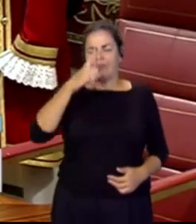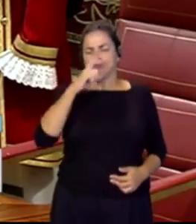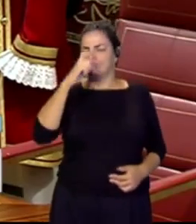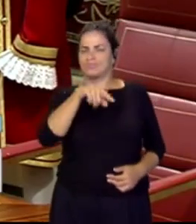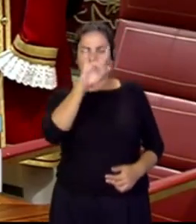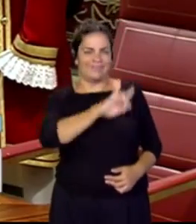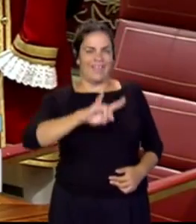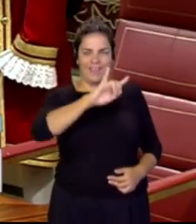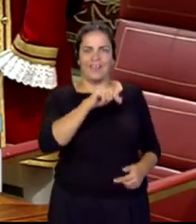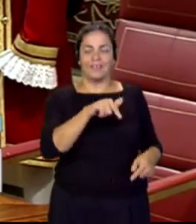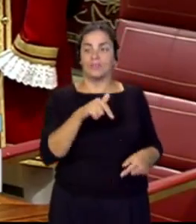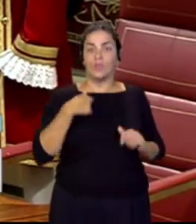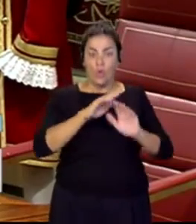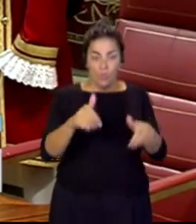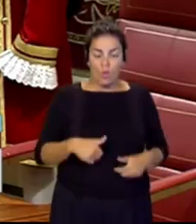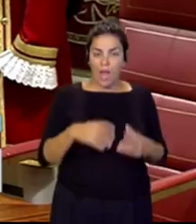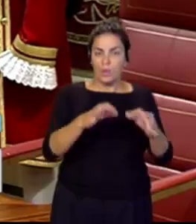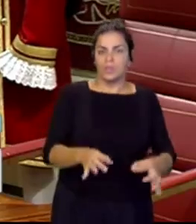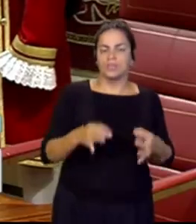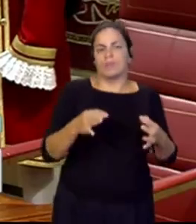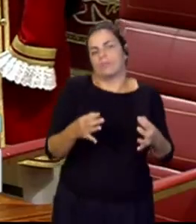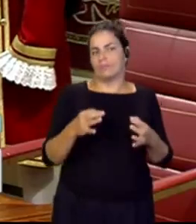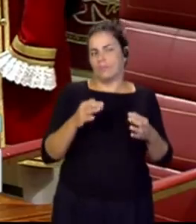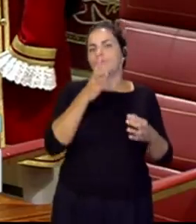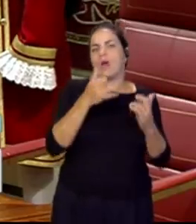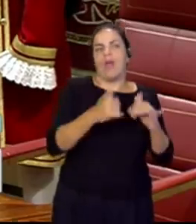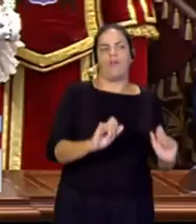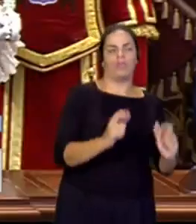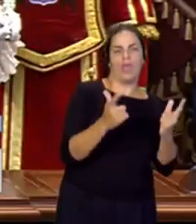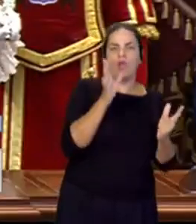Siempre que regreso, oficial o privadamente,